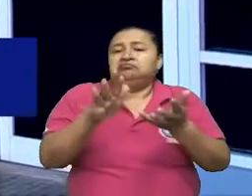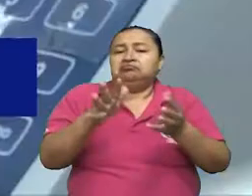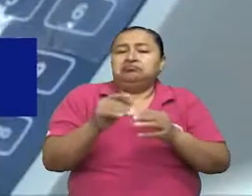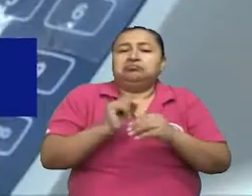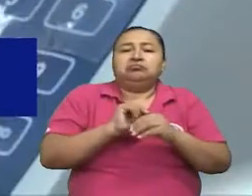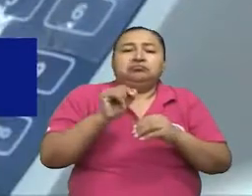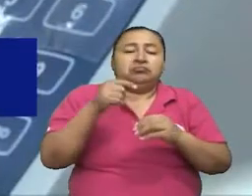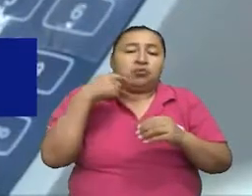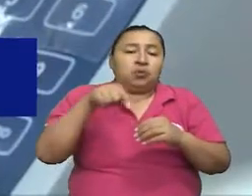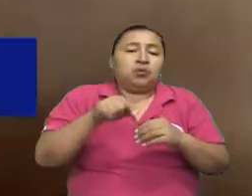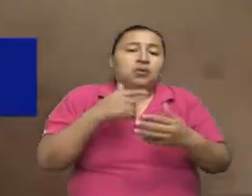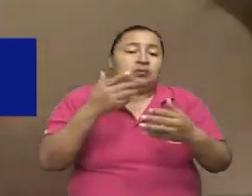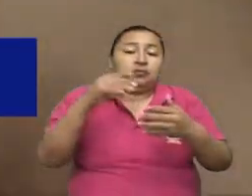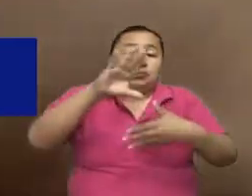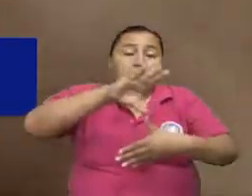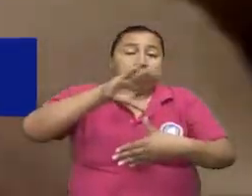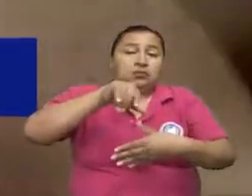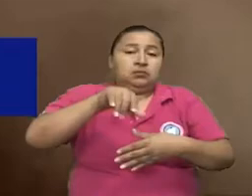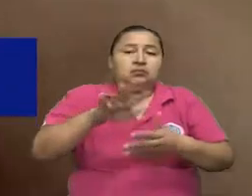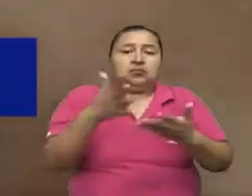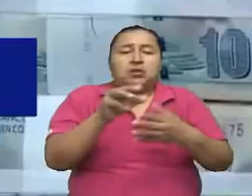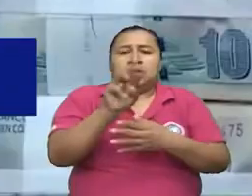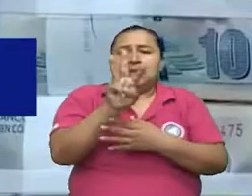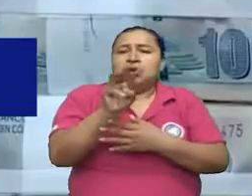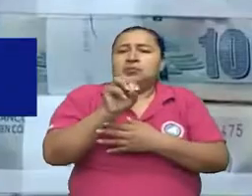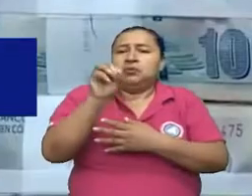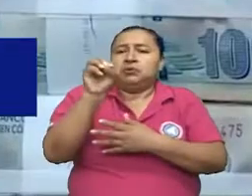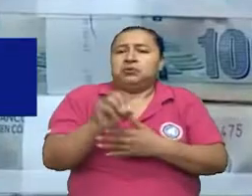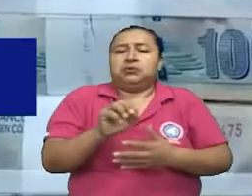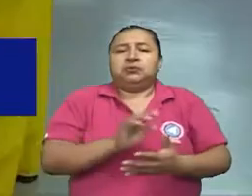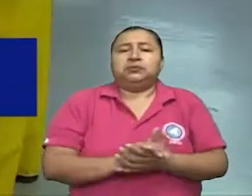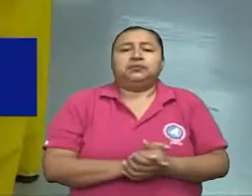los Estados Unidos de América en 3%.